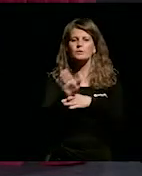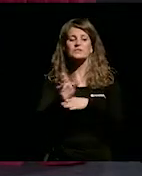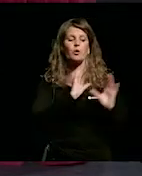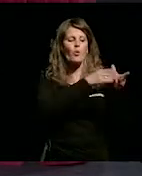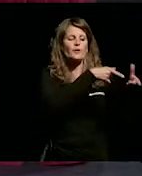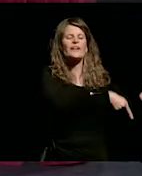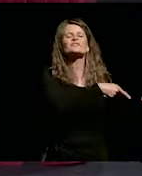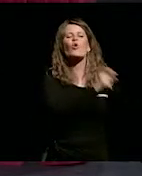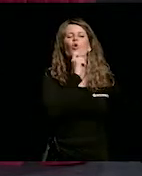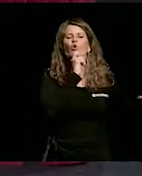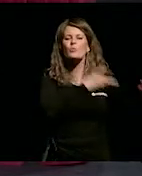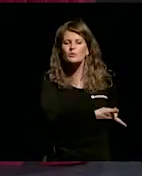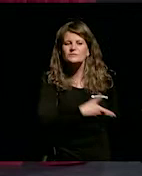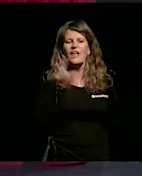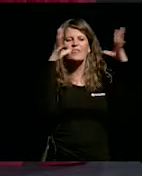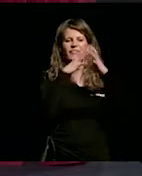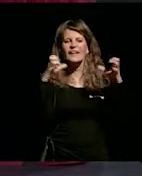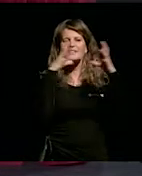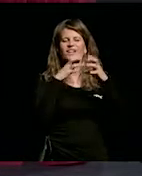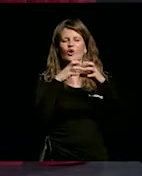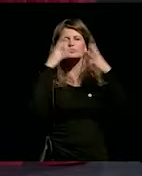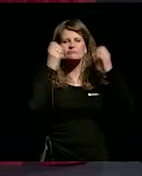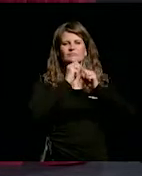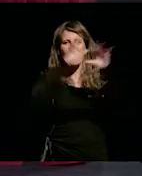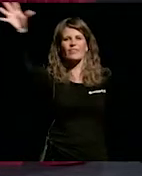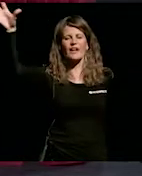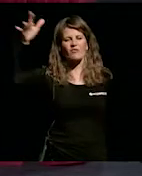comunidad. Deseos que se lanzan al vuelo.